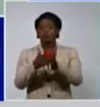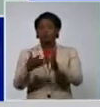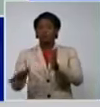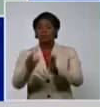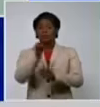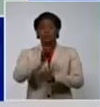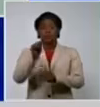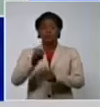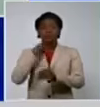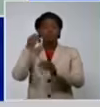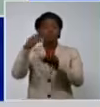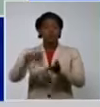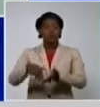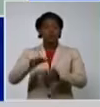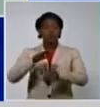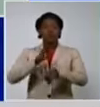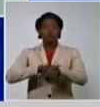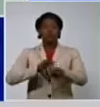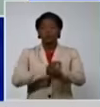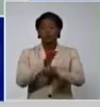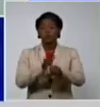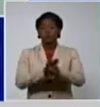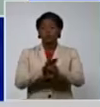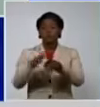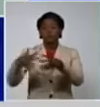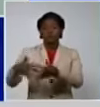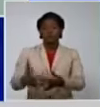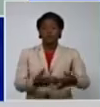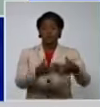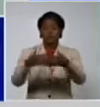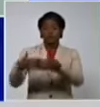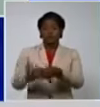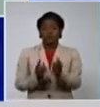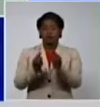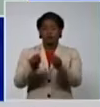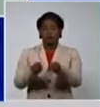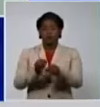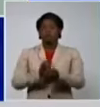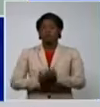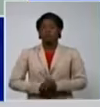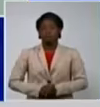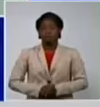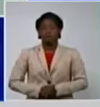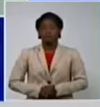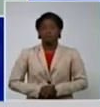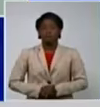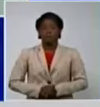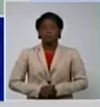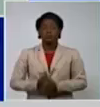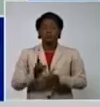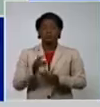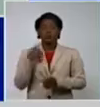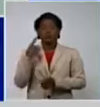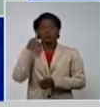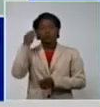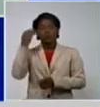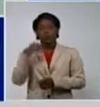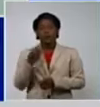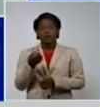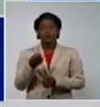524.797 fallecidos en este país, que como conocimos hasta